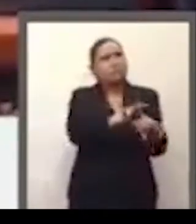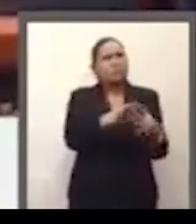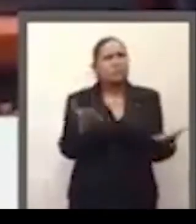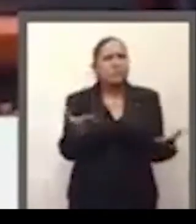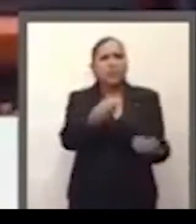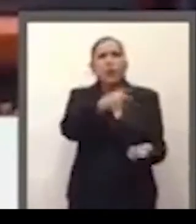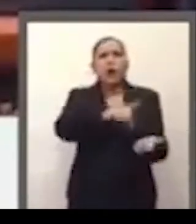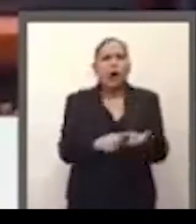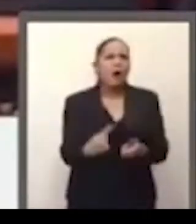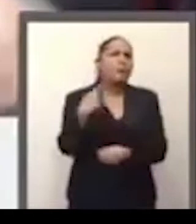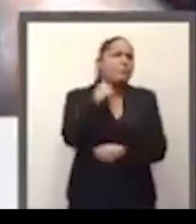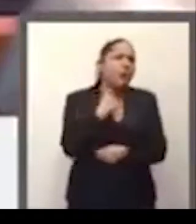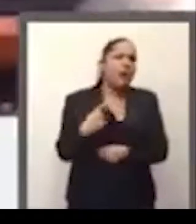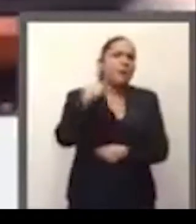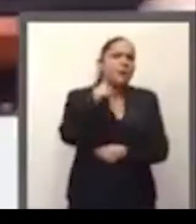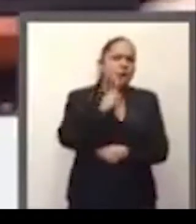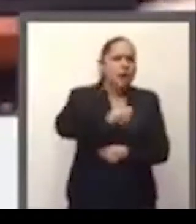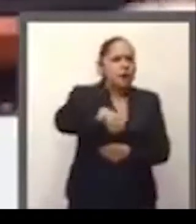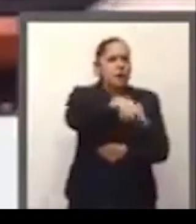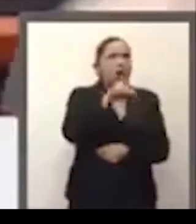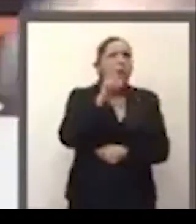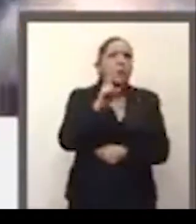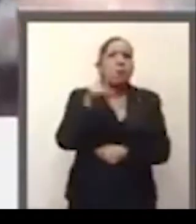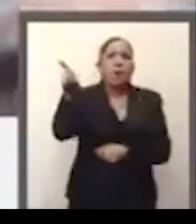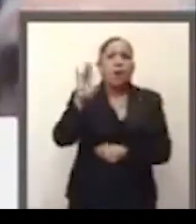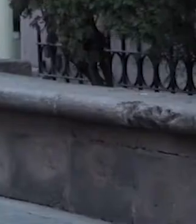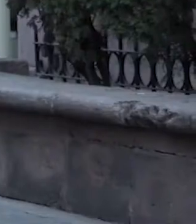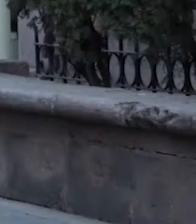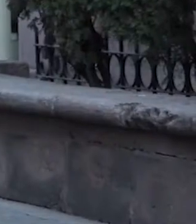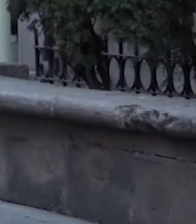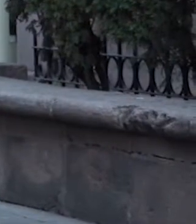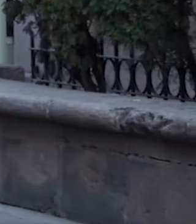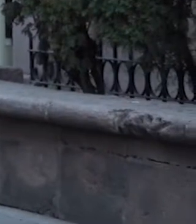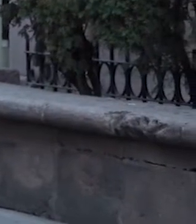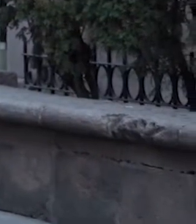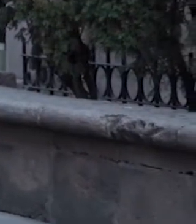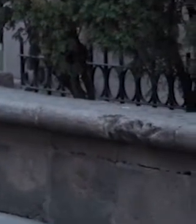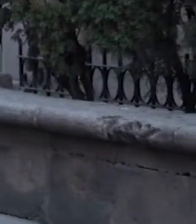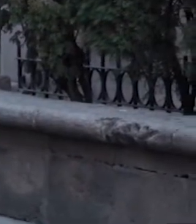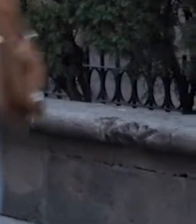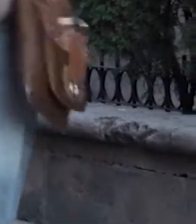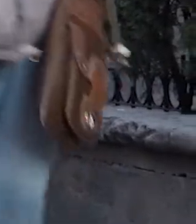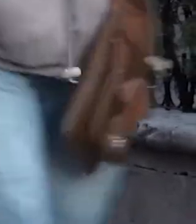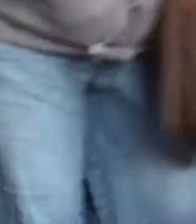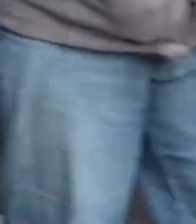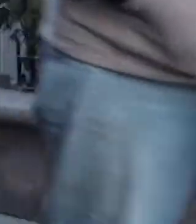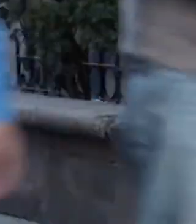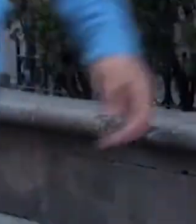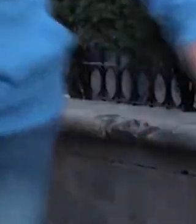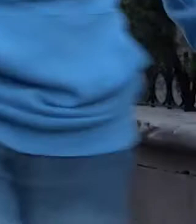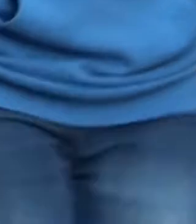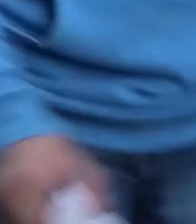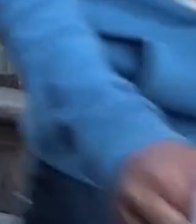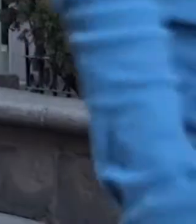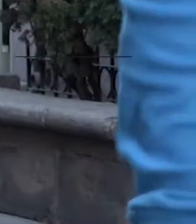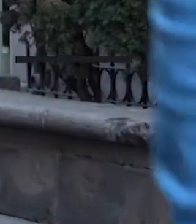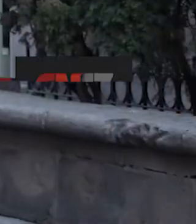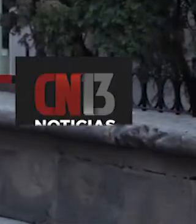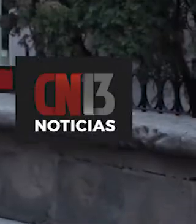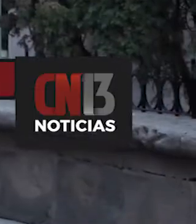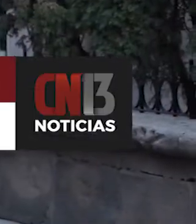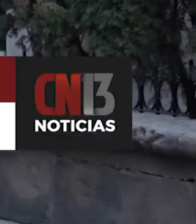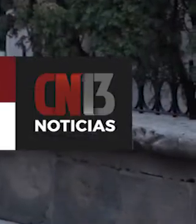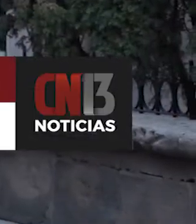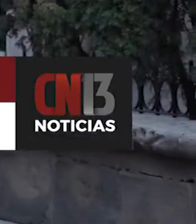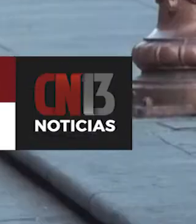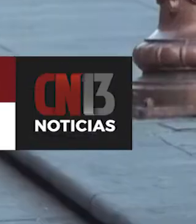feminicidios porque lo convierte en cómplice. La legisladora lamentó que la alerta de género en San Luis Potosí es un tema en que